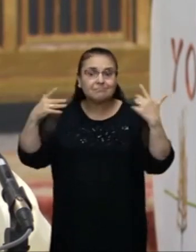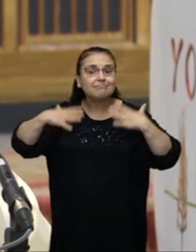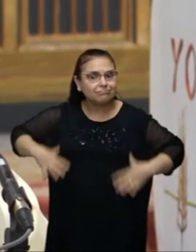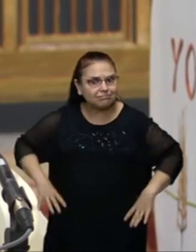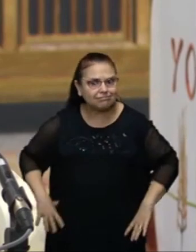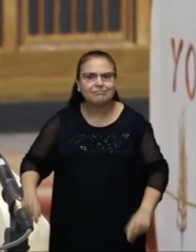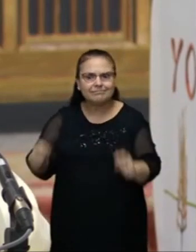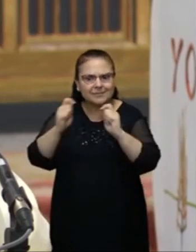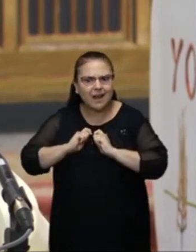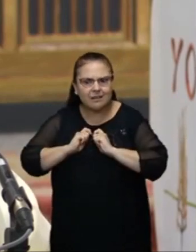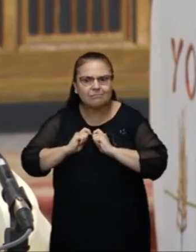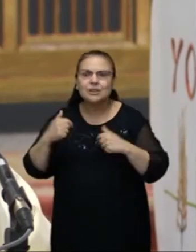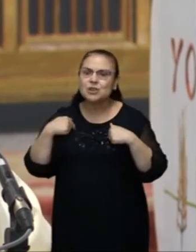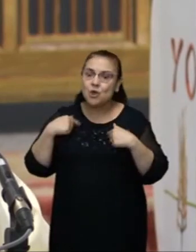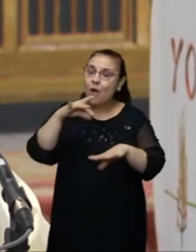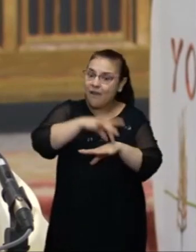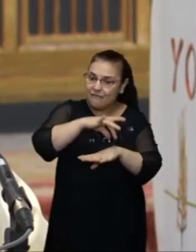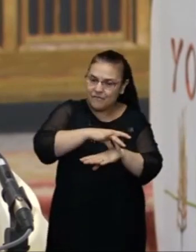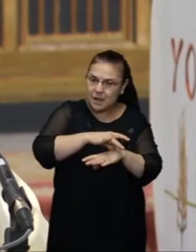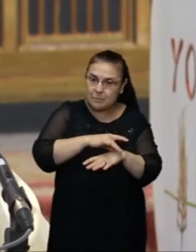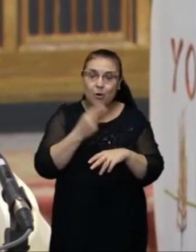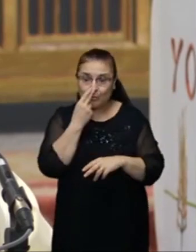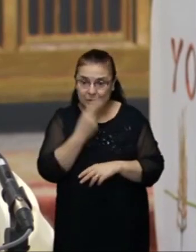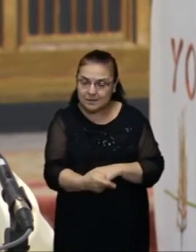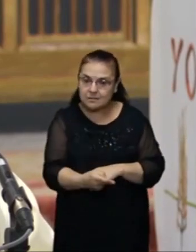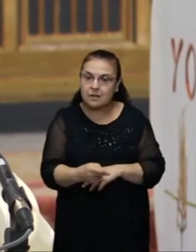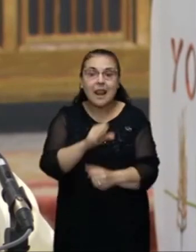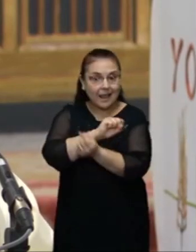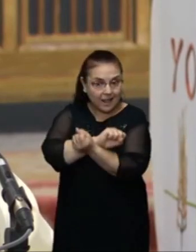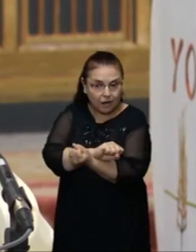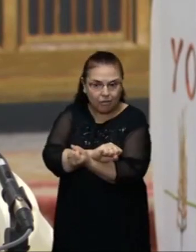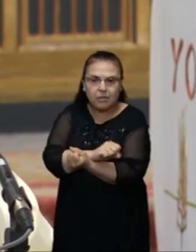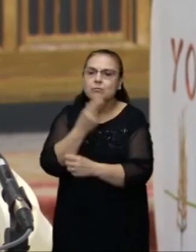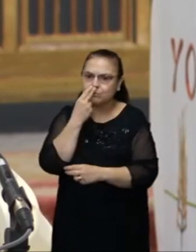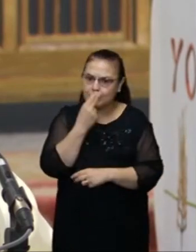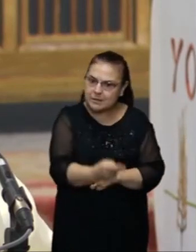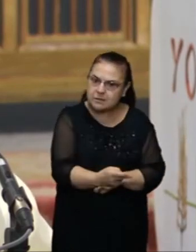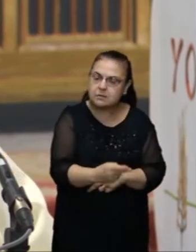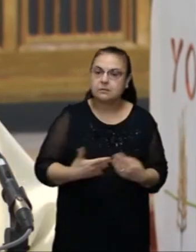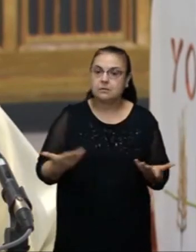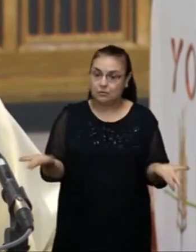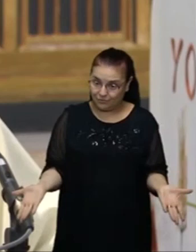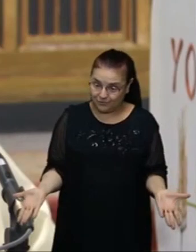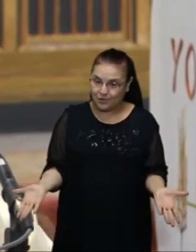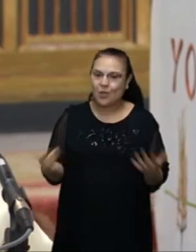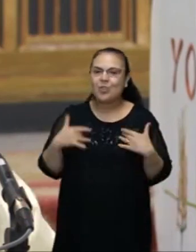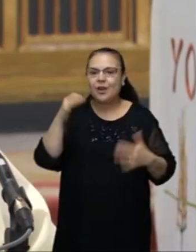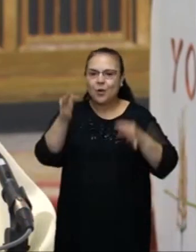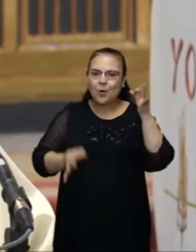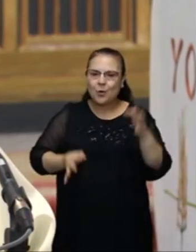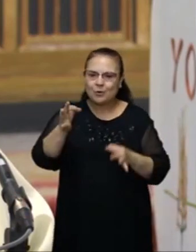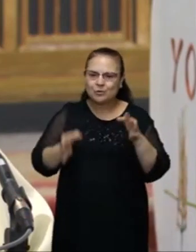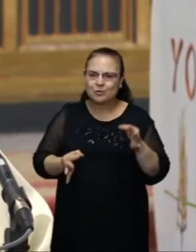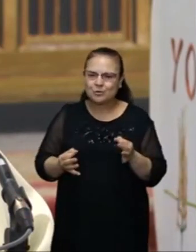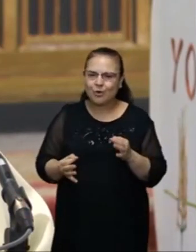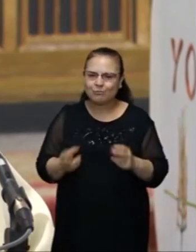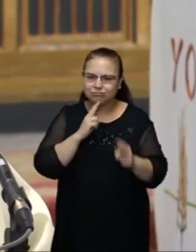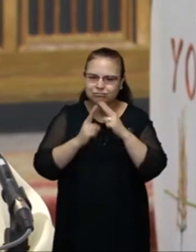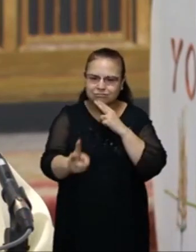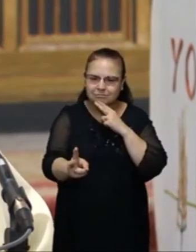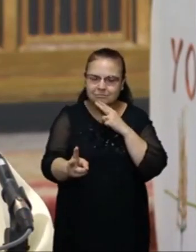enfermo y me visitasteis, en la cárcel y vinisteis a verme. Entonces los justos le contestarán: